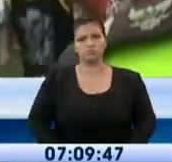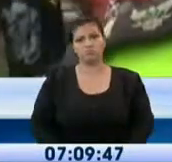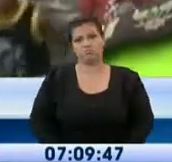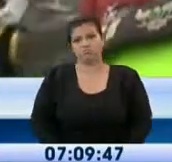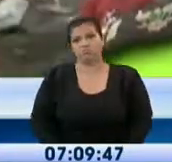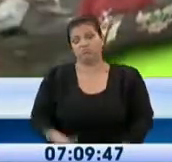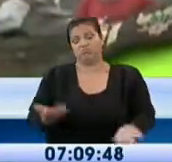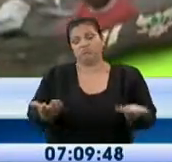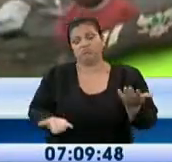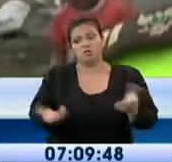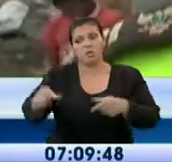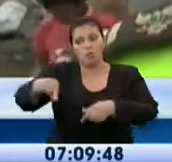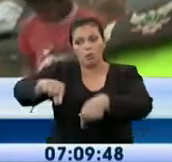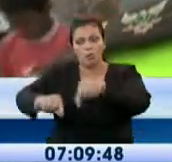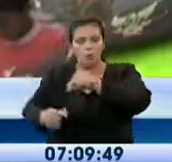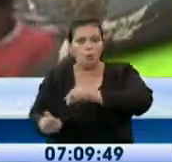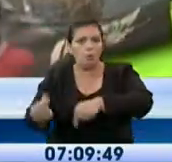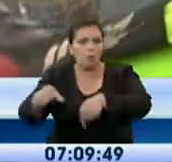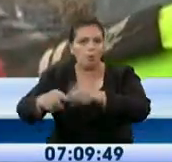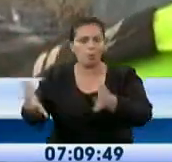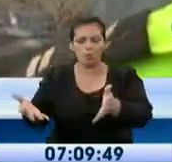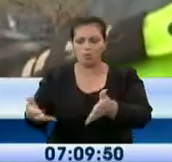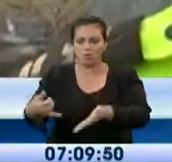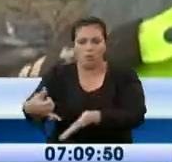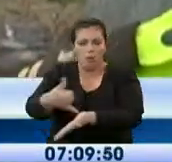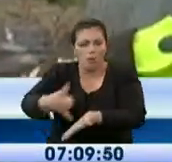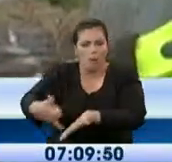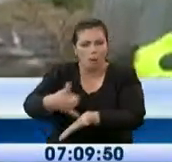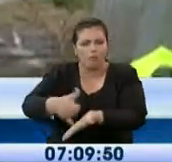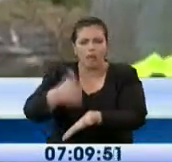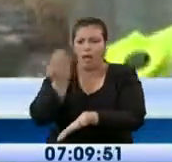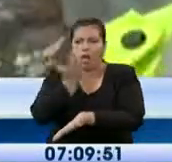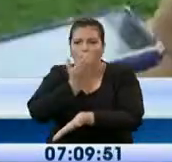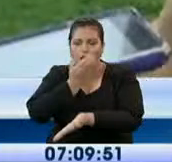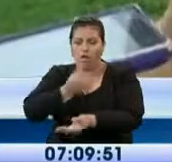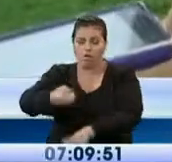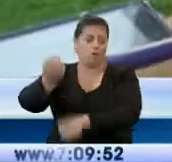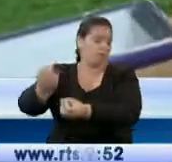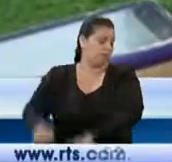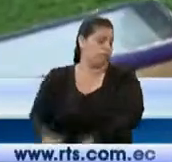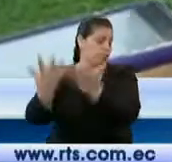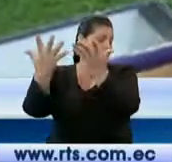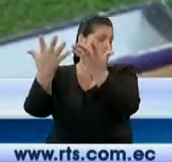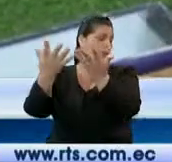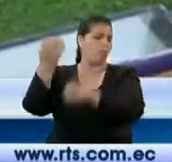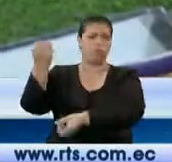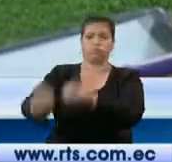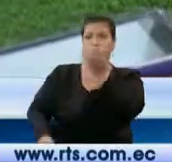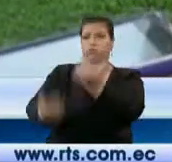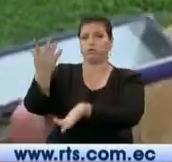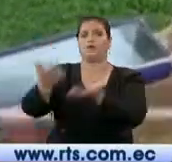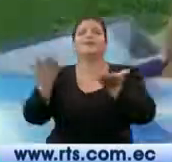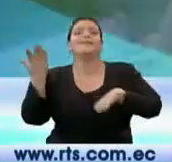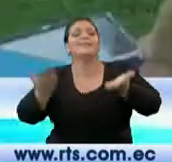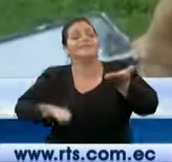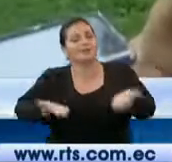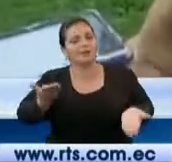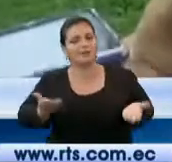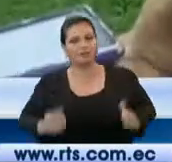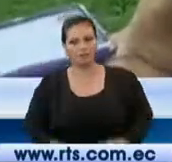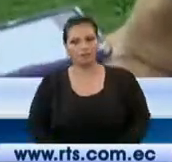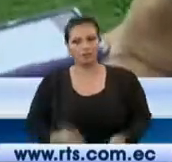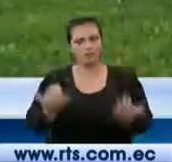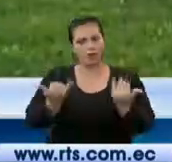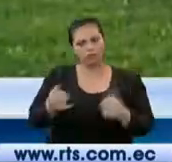estos químicos y el aceite se produjo el flagelo. Vamos a determinar qué tipo de actividad es la que se